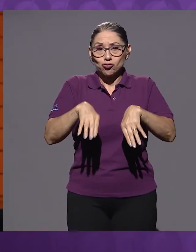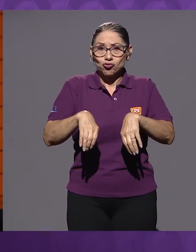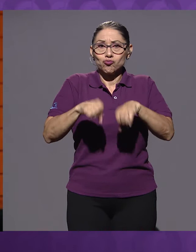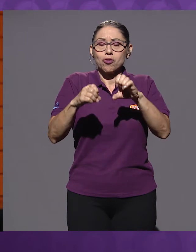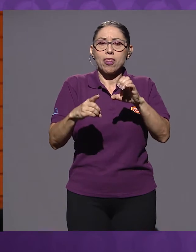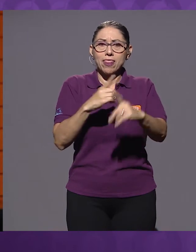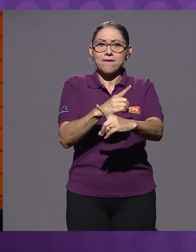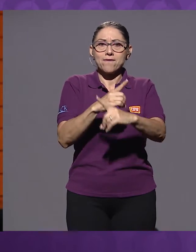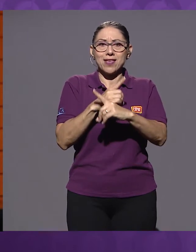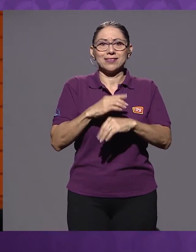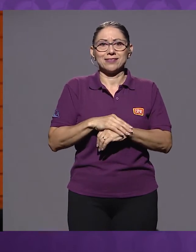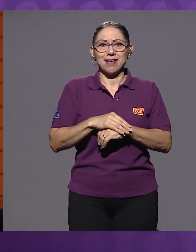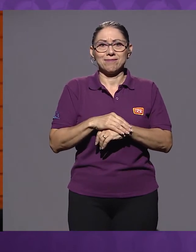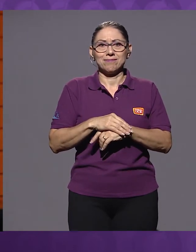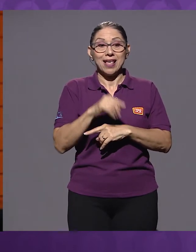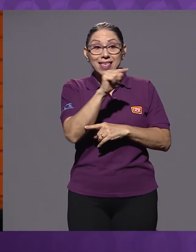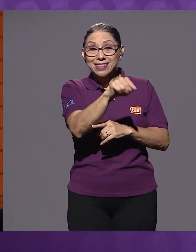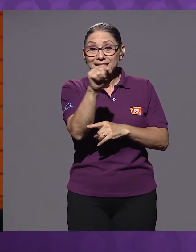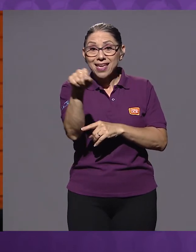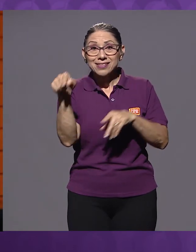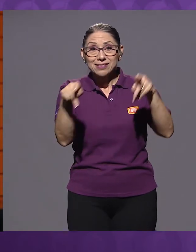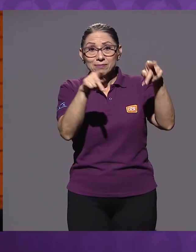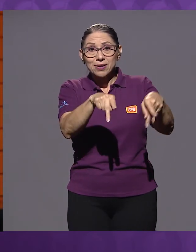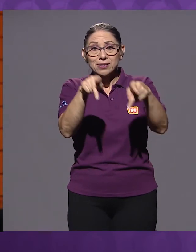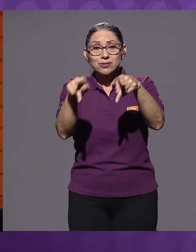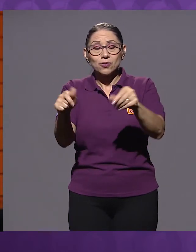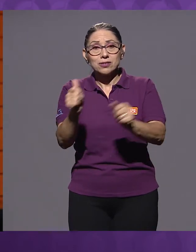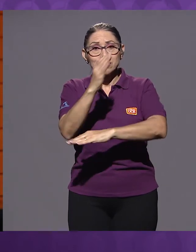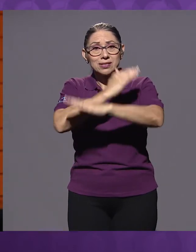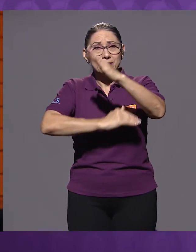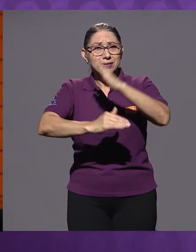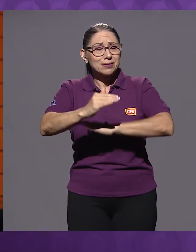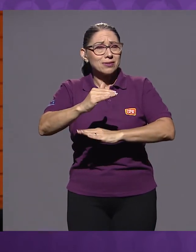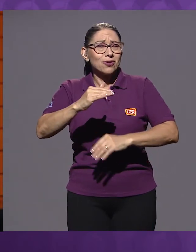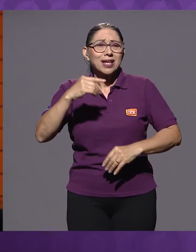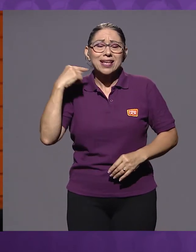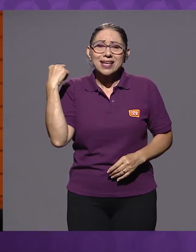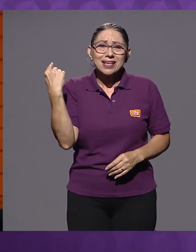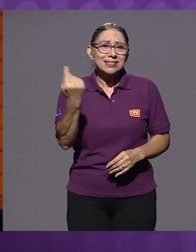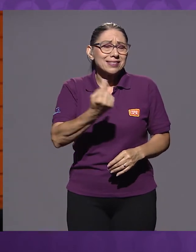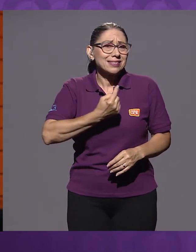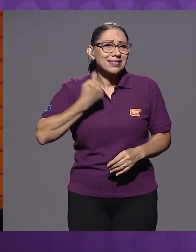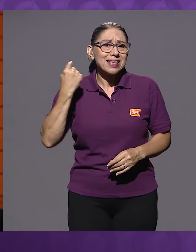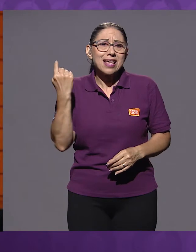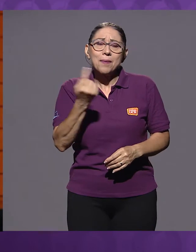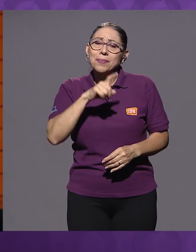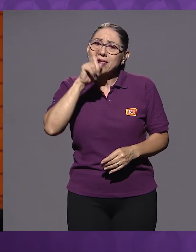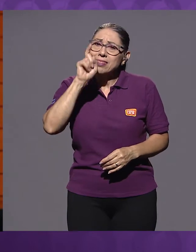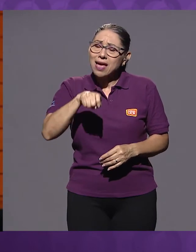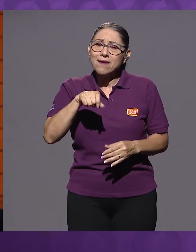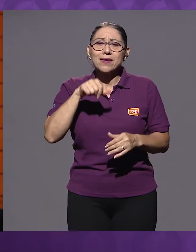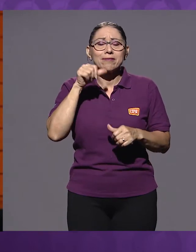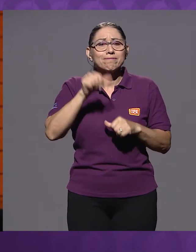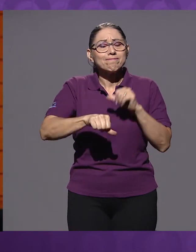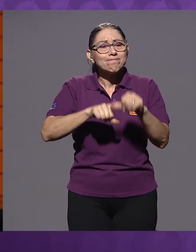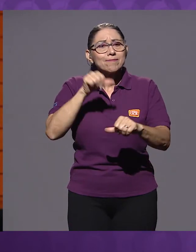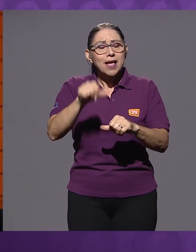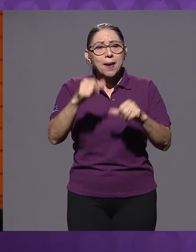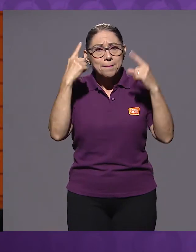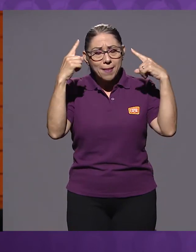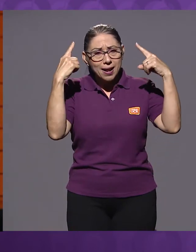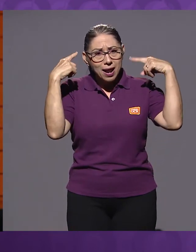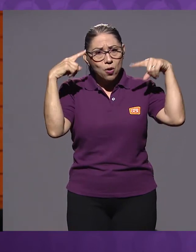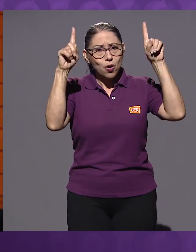grupo que constantemente tiene que hacerse precisa para lograr en